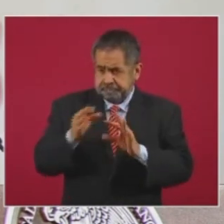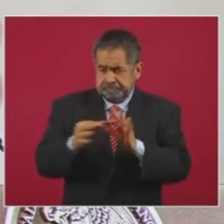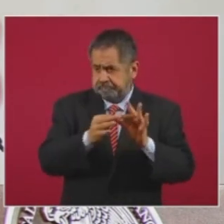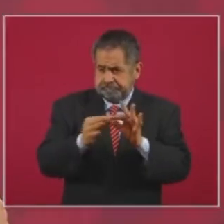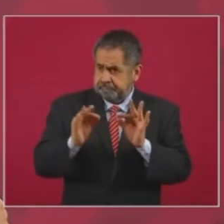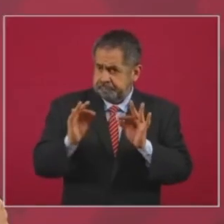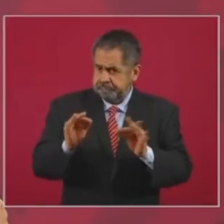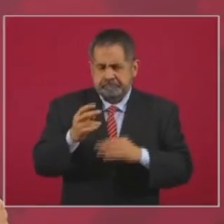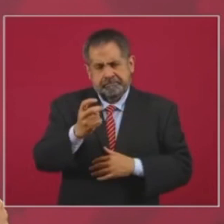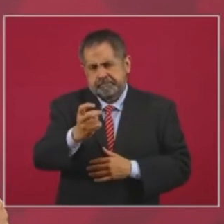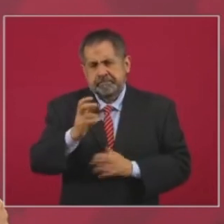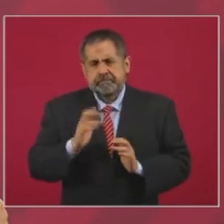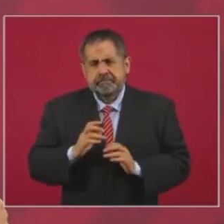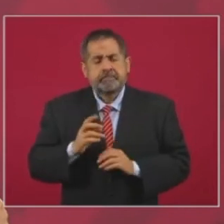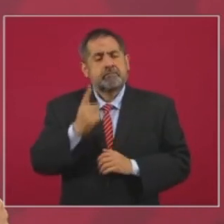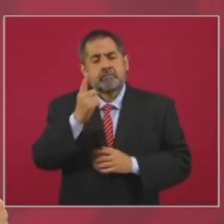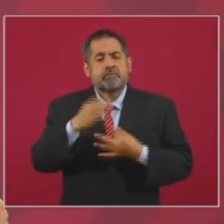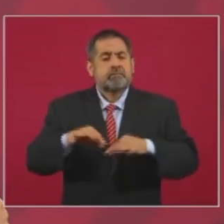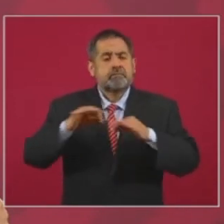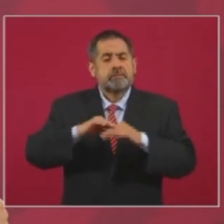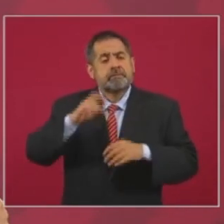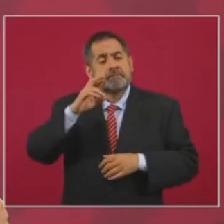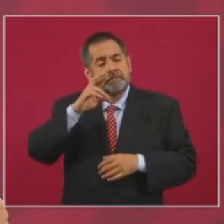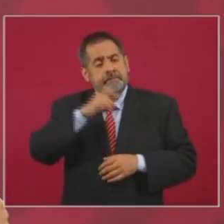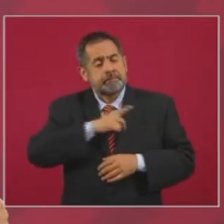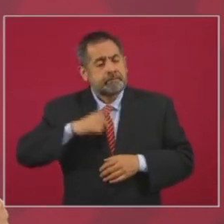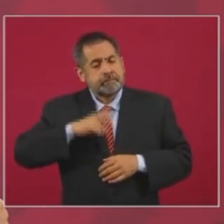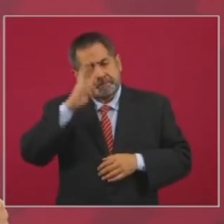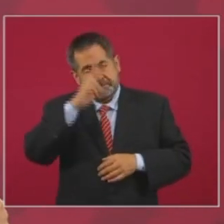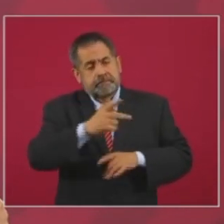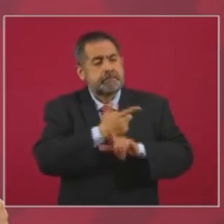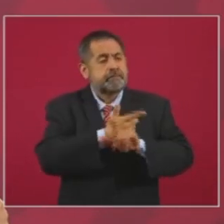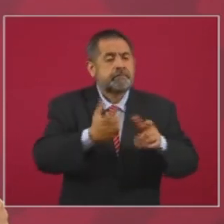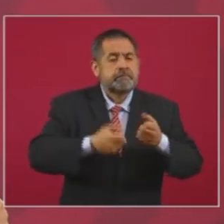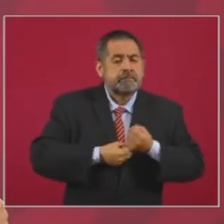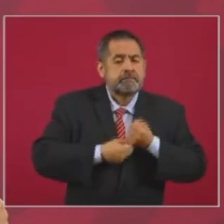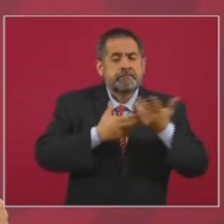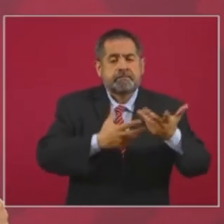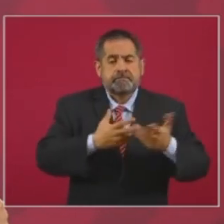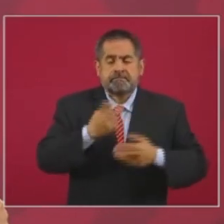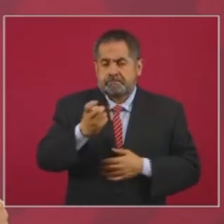para que se respete la libertad de expresión,